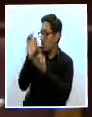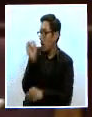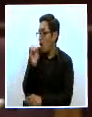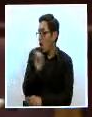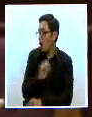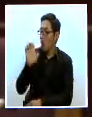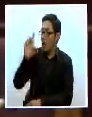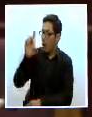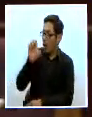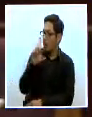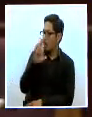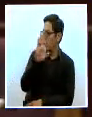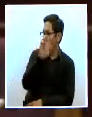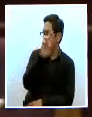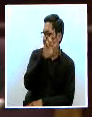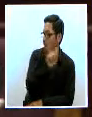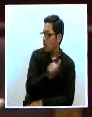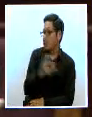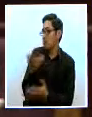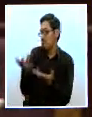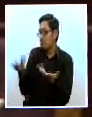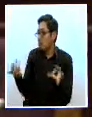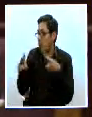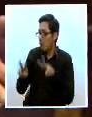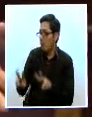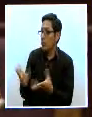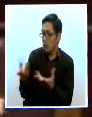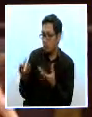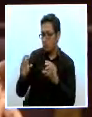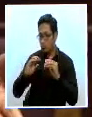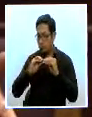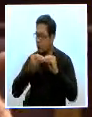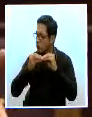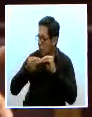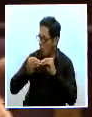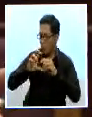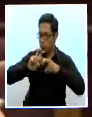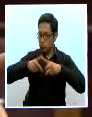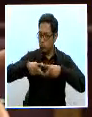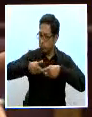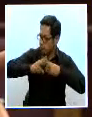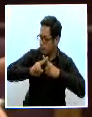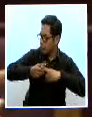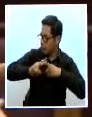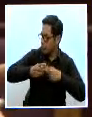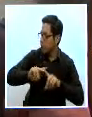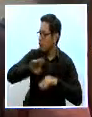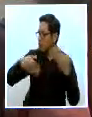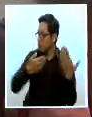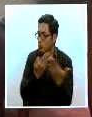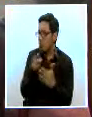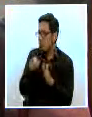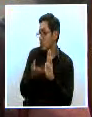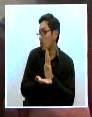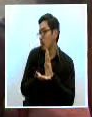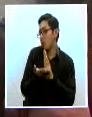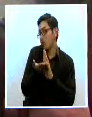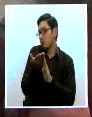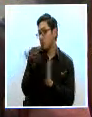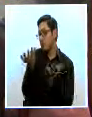todo sobre lo que tiene que ver la cesta de repuestos que en 12 años obviamente ha subido en un 300% es decir